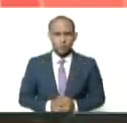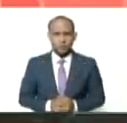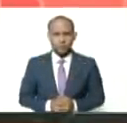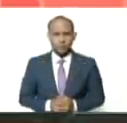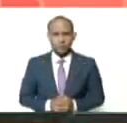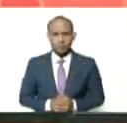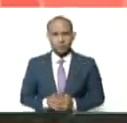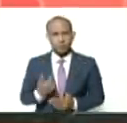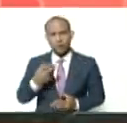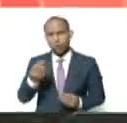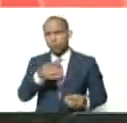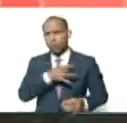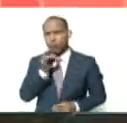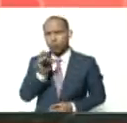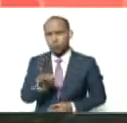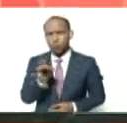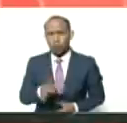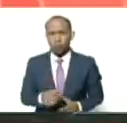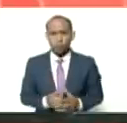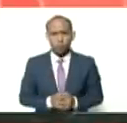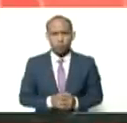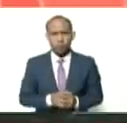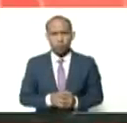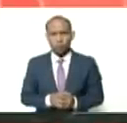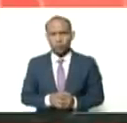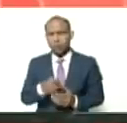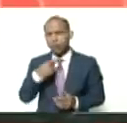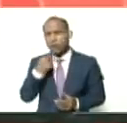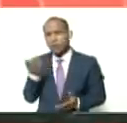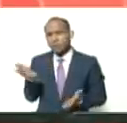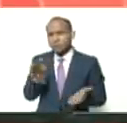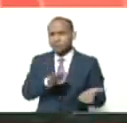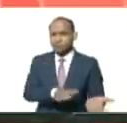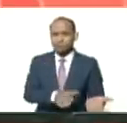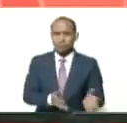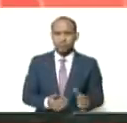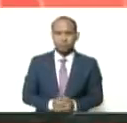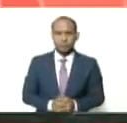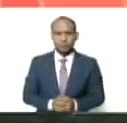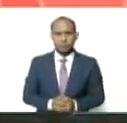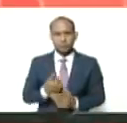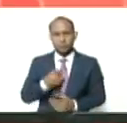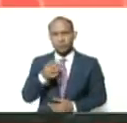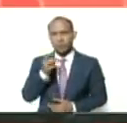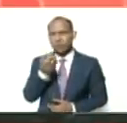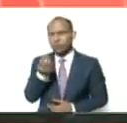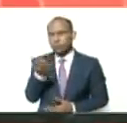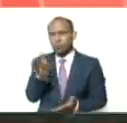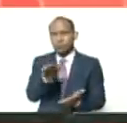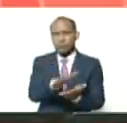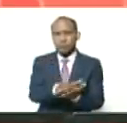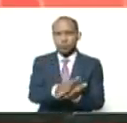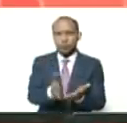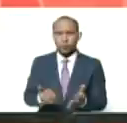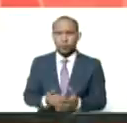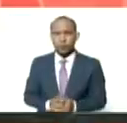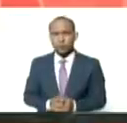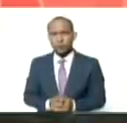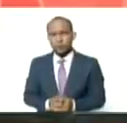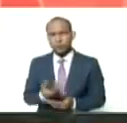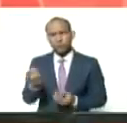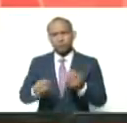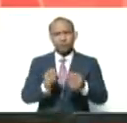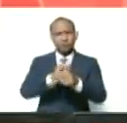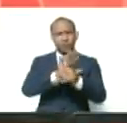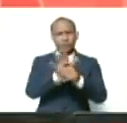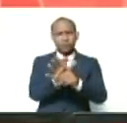Nos da mucho dolor perder gente. Nos da mucho dolor, bueno, que la